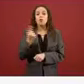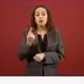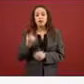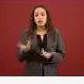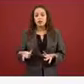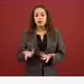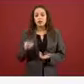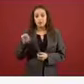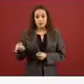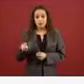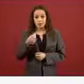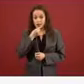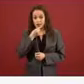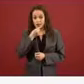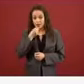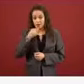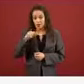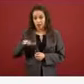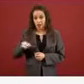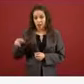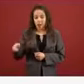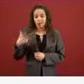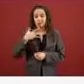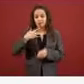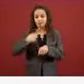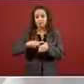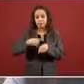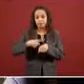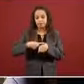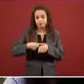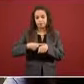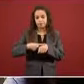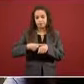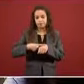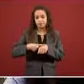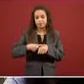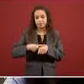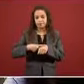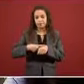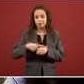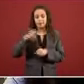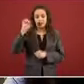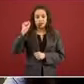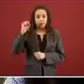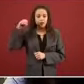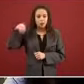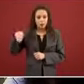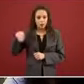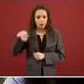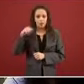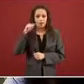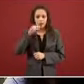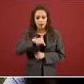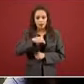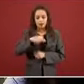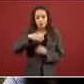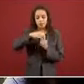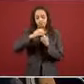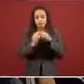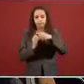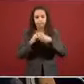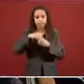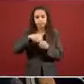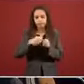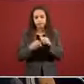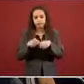niña tenía síndrome de Down. Síndrome de Down es una alteración cromosómica que